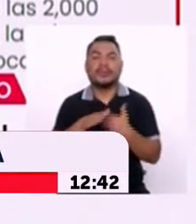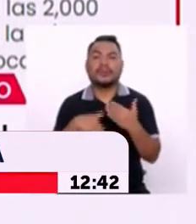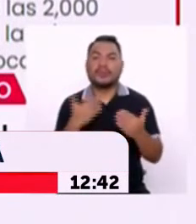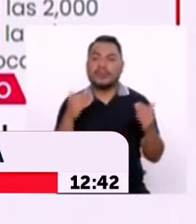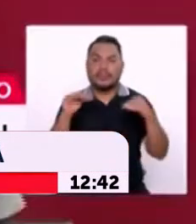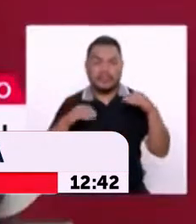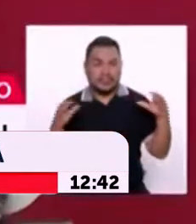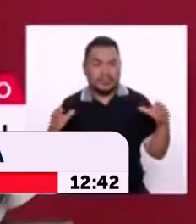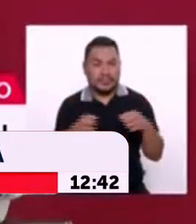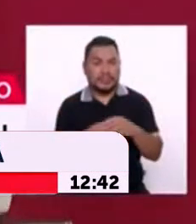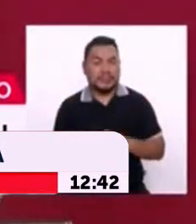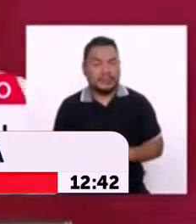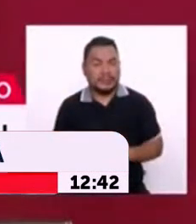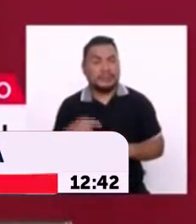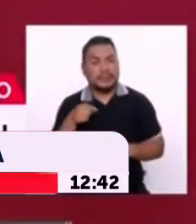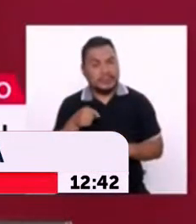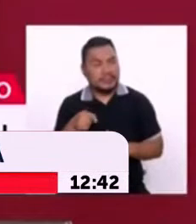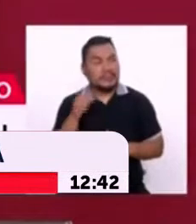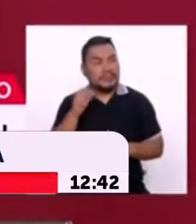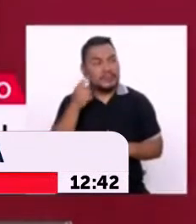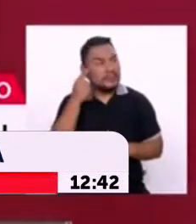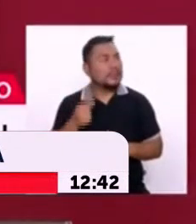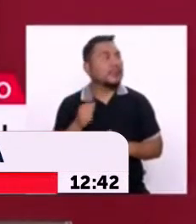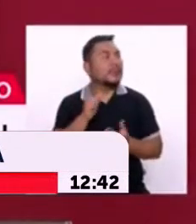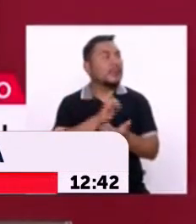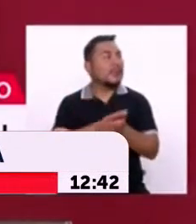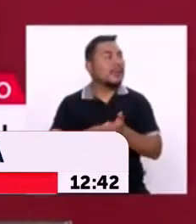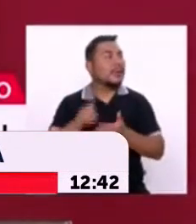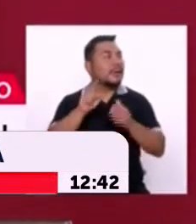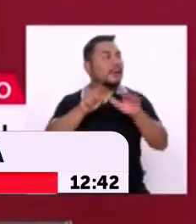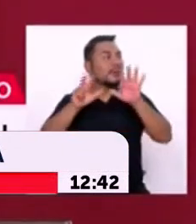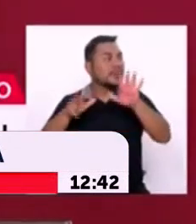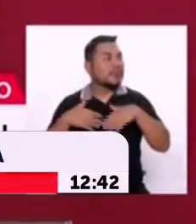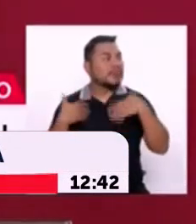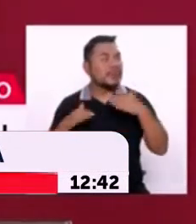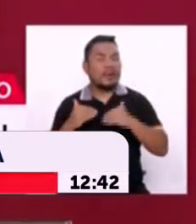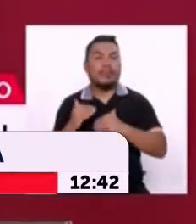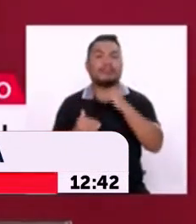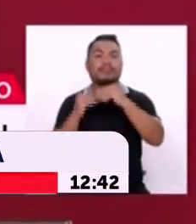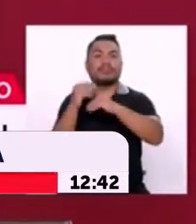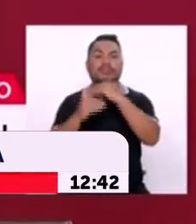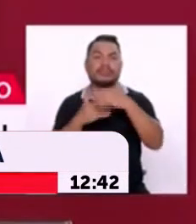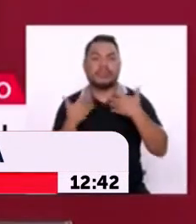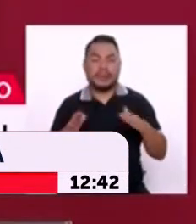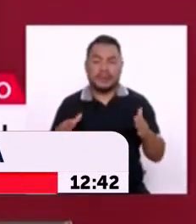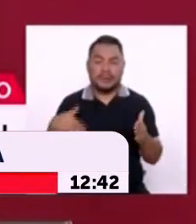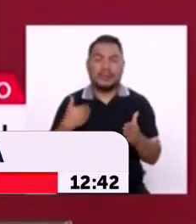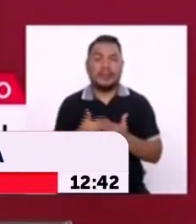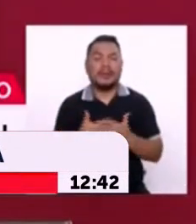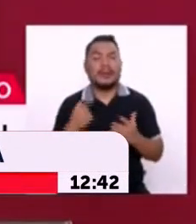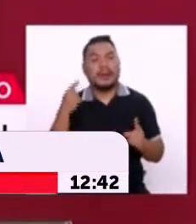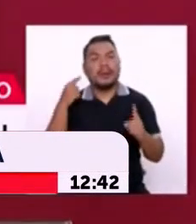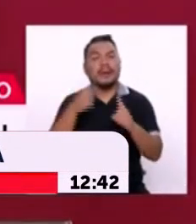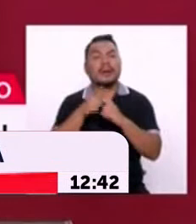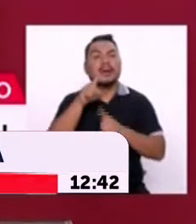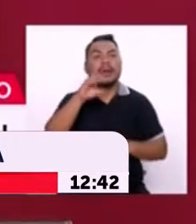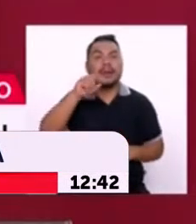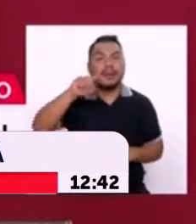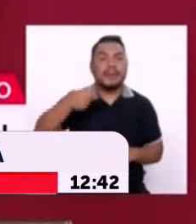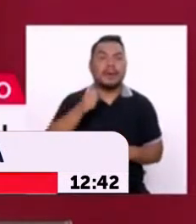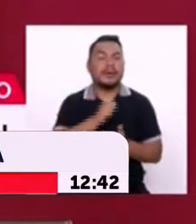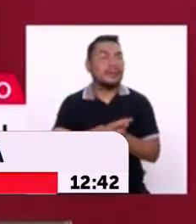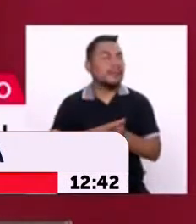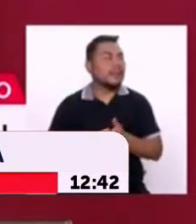la convocatoria. Estas becas de Beca 18 se irán incrementando y queremos llegar a la meta de